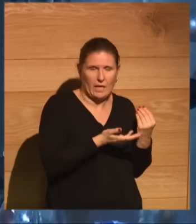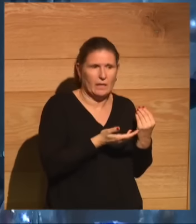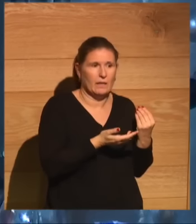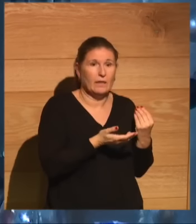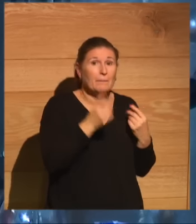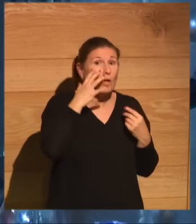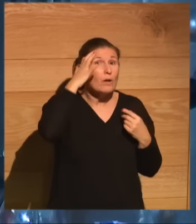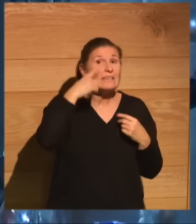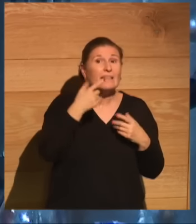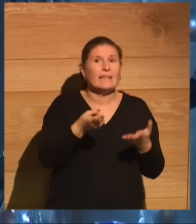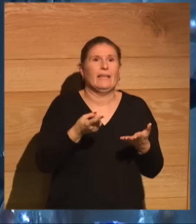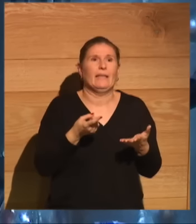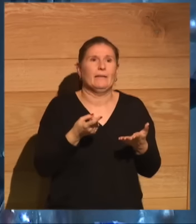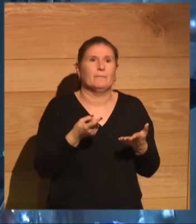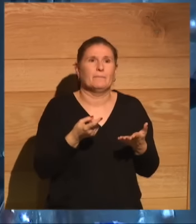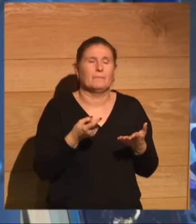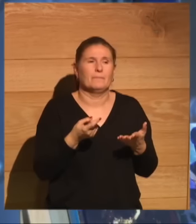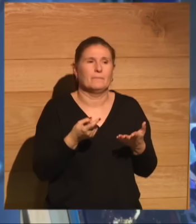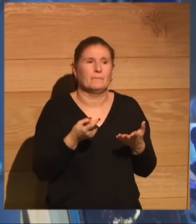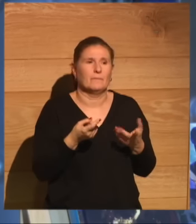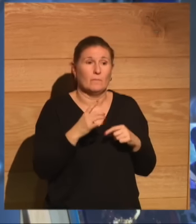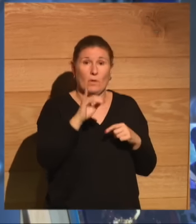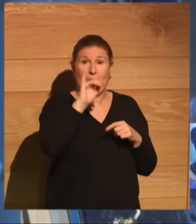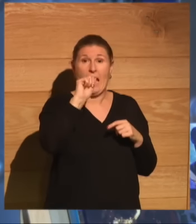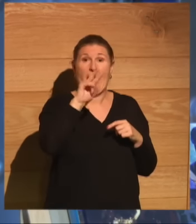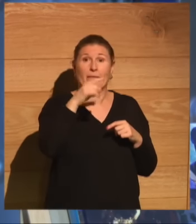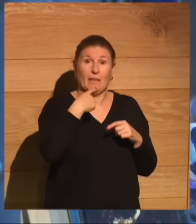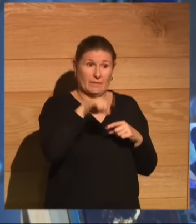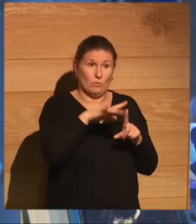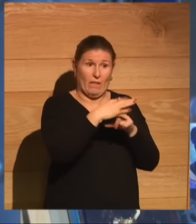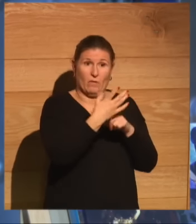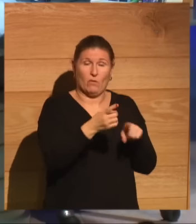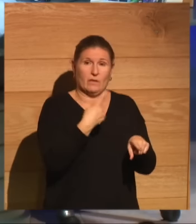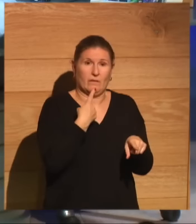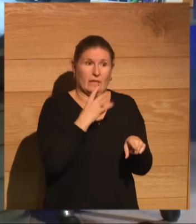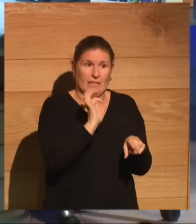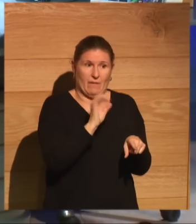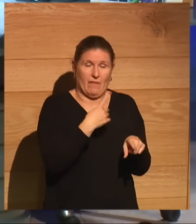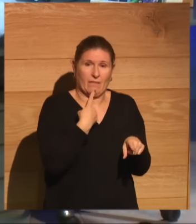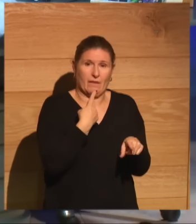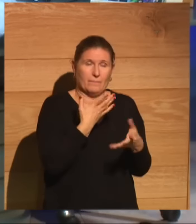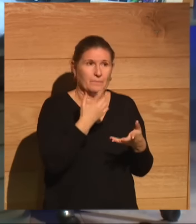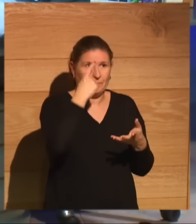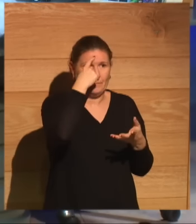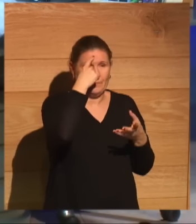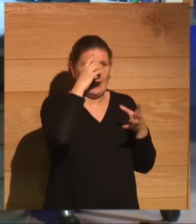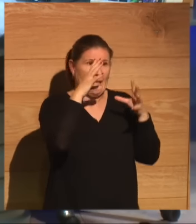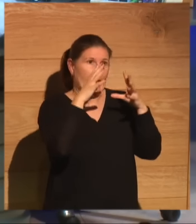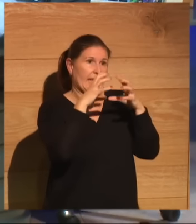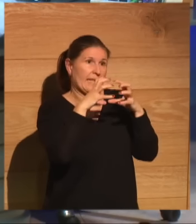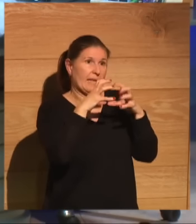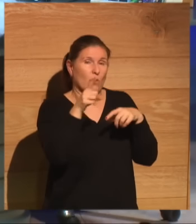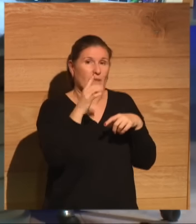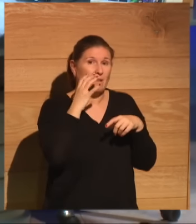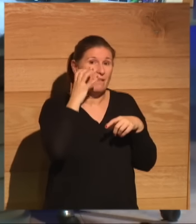capaz de entender qué viñeta va después de poder. Bueno, eso le pasa a Javi. Y Javi nos dirá que eso es una cosa cierta. O sea, el cerebro hiperactivo de